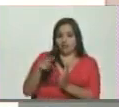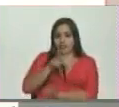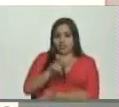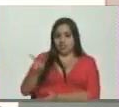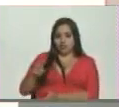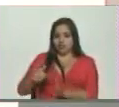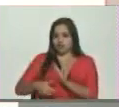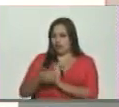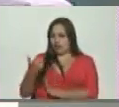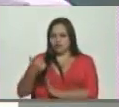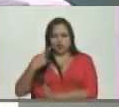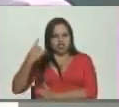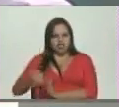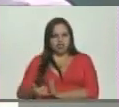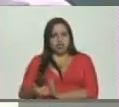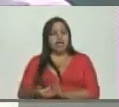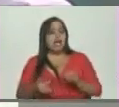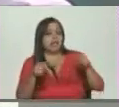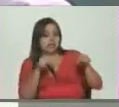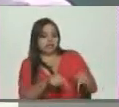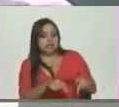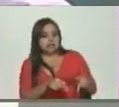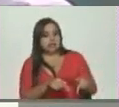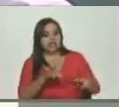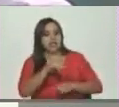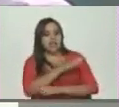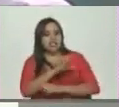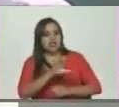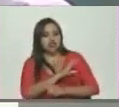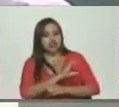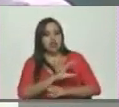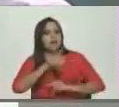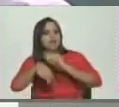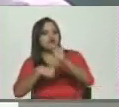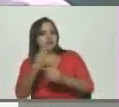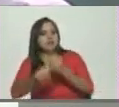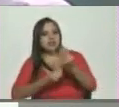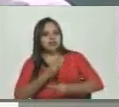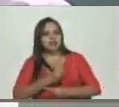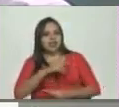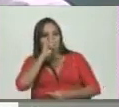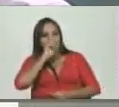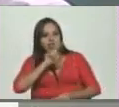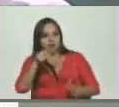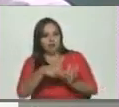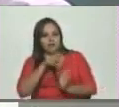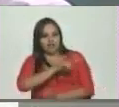proyectos que estén? Este sencillo es el abreboca de una producción que viene de Francisco Pacheco y su pueblo para el